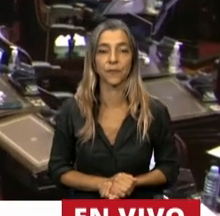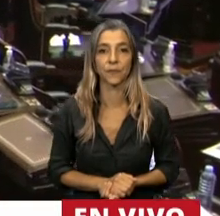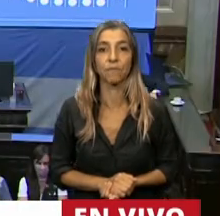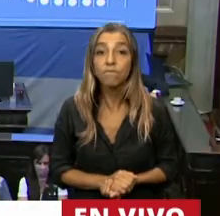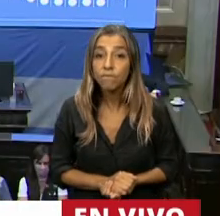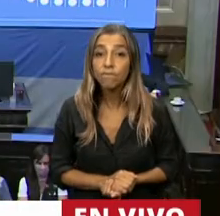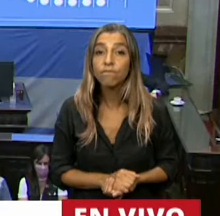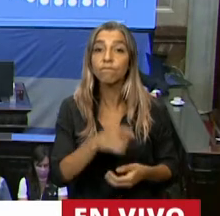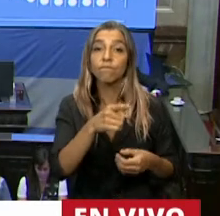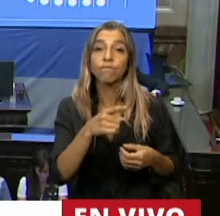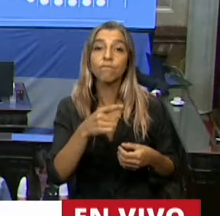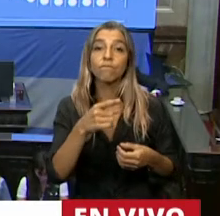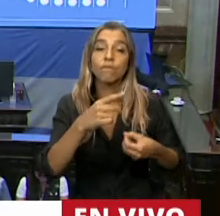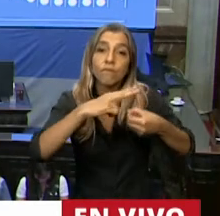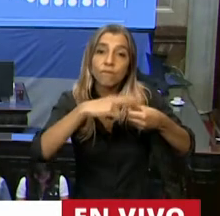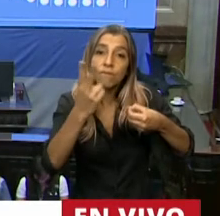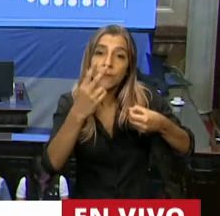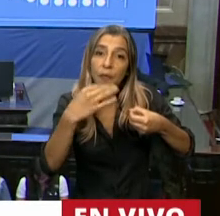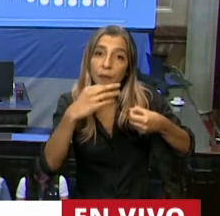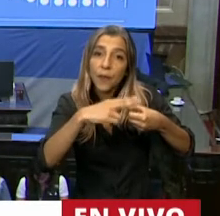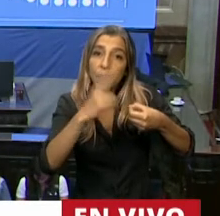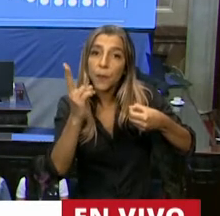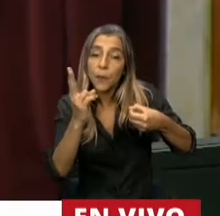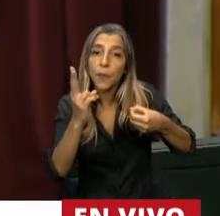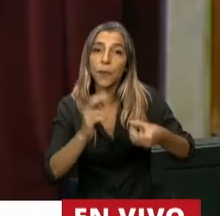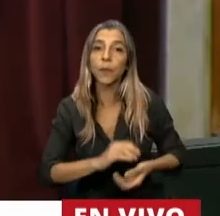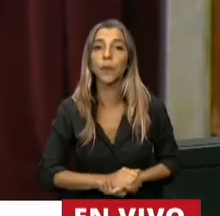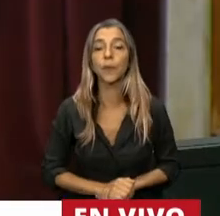Se tiene que desmutear, diputado.